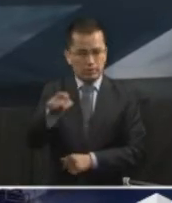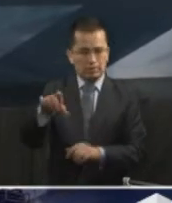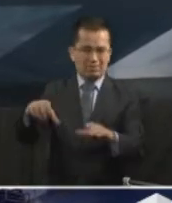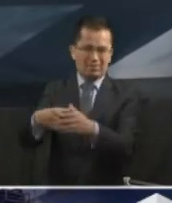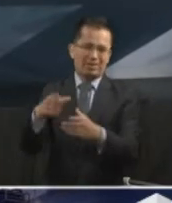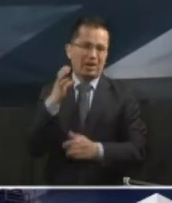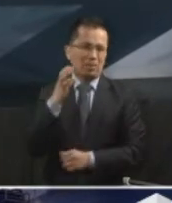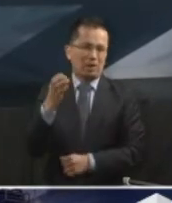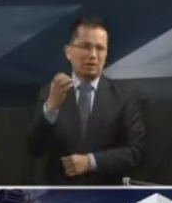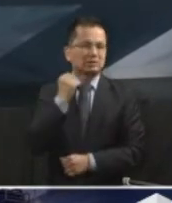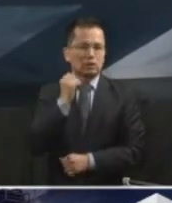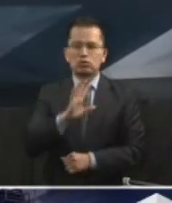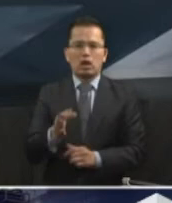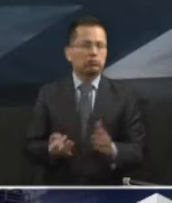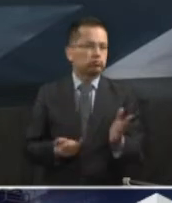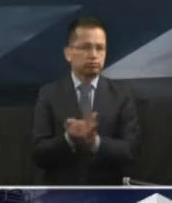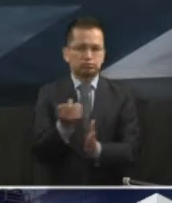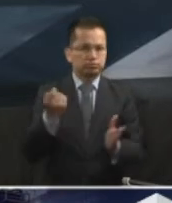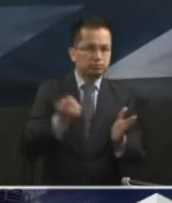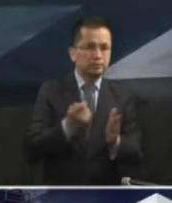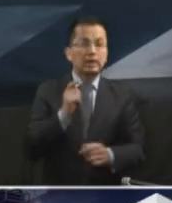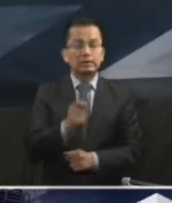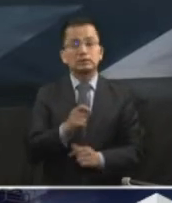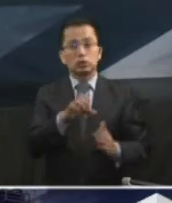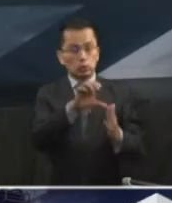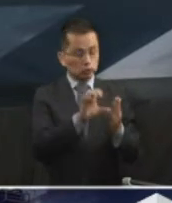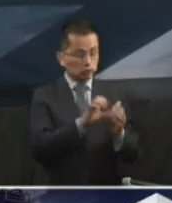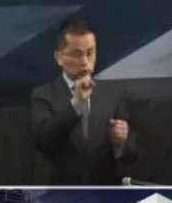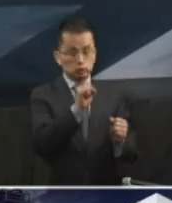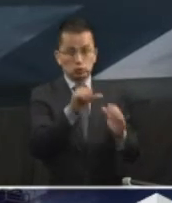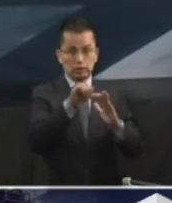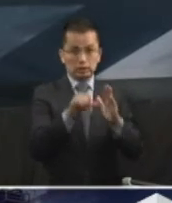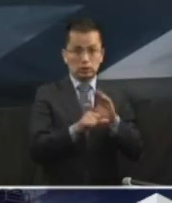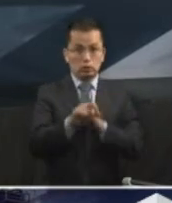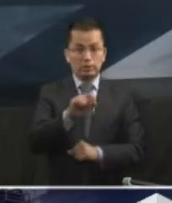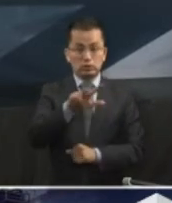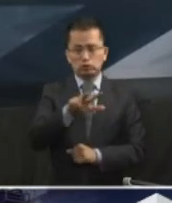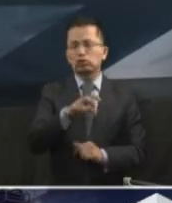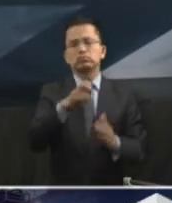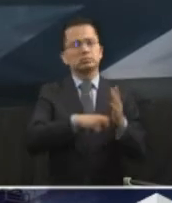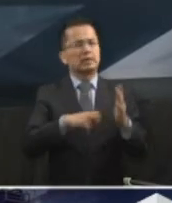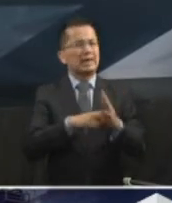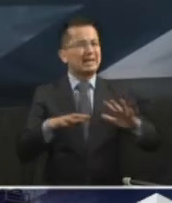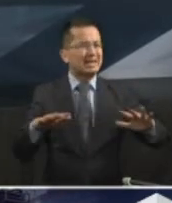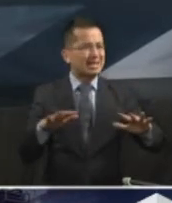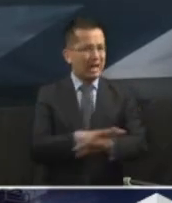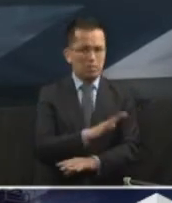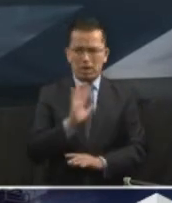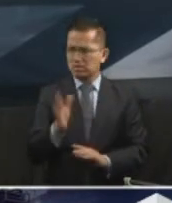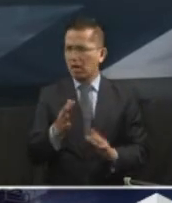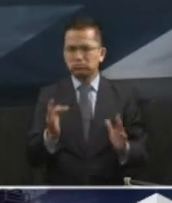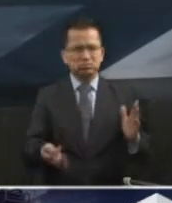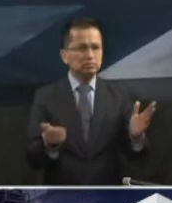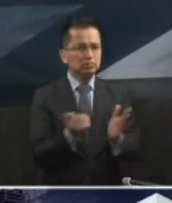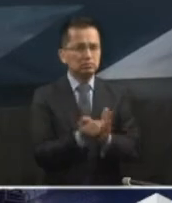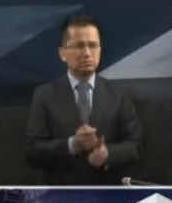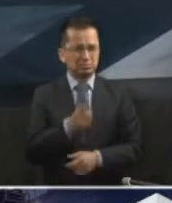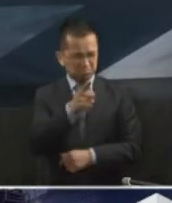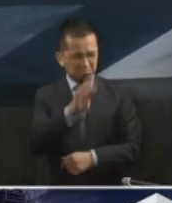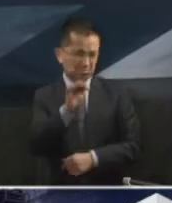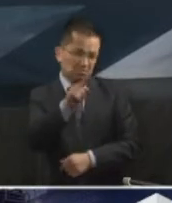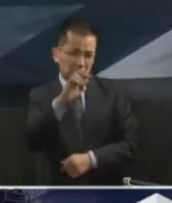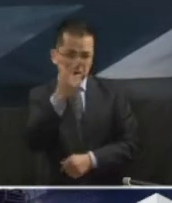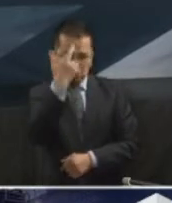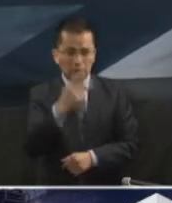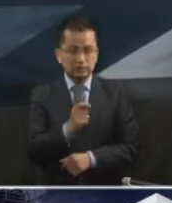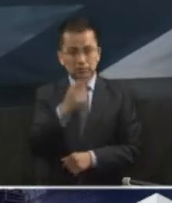emitió la declaratoria de reforma constitucional, una modificación al artículo 28, que seguramente usted recuerda con esto de la prohibición